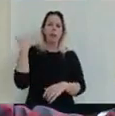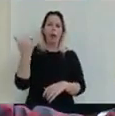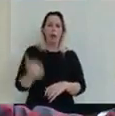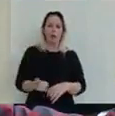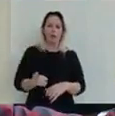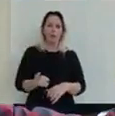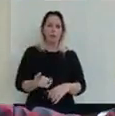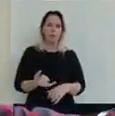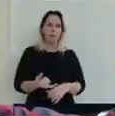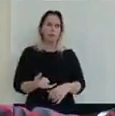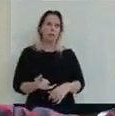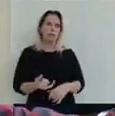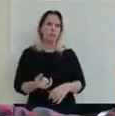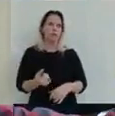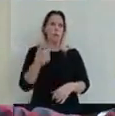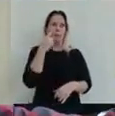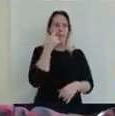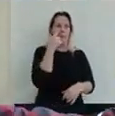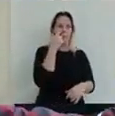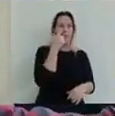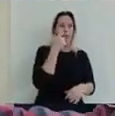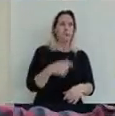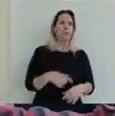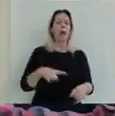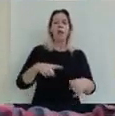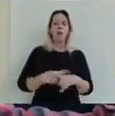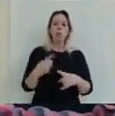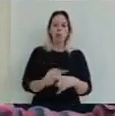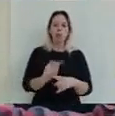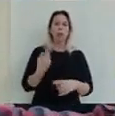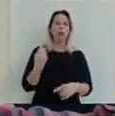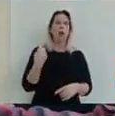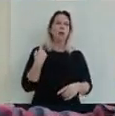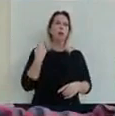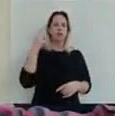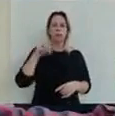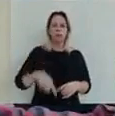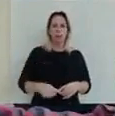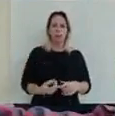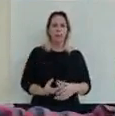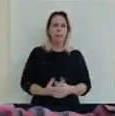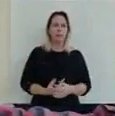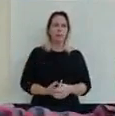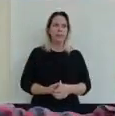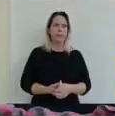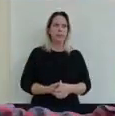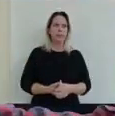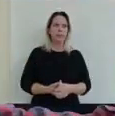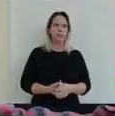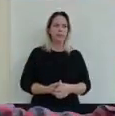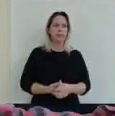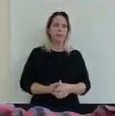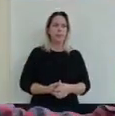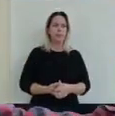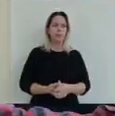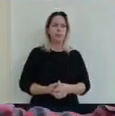este escenario que nos plantea tanto a nivel nacional, el Ejecutivo Nacional, el Ejecutivo Provincial y el Ejecutivo Municipal,